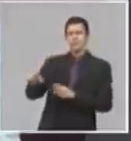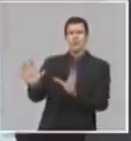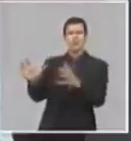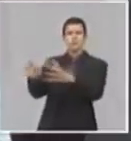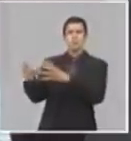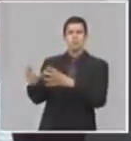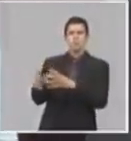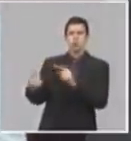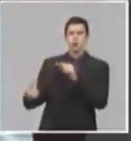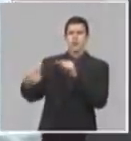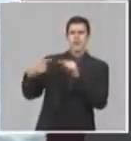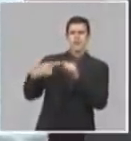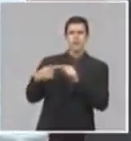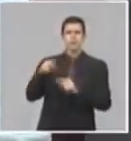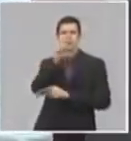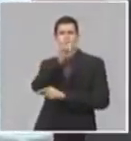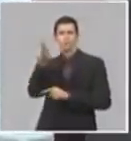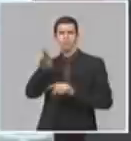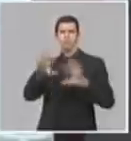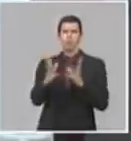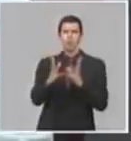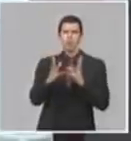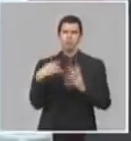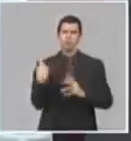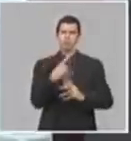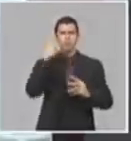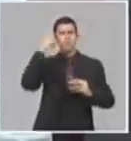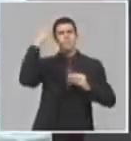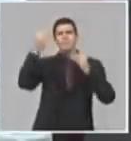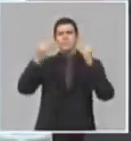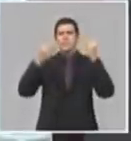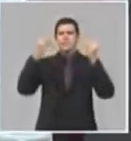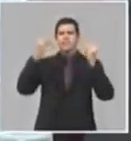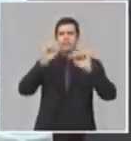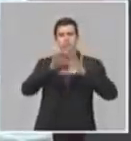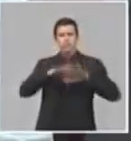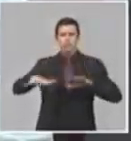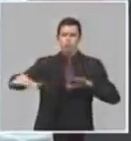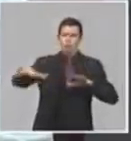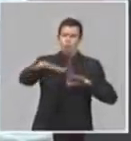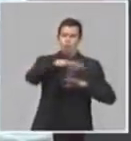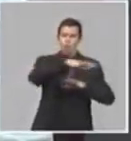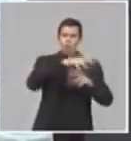atención para desmontar